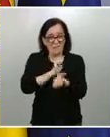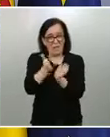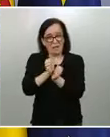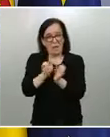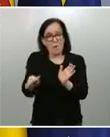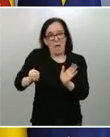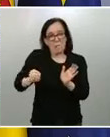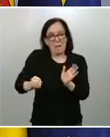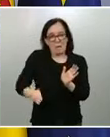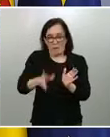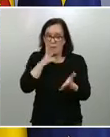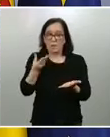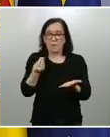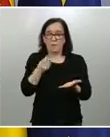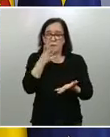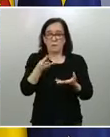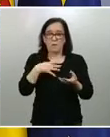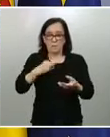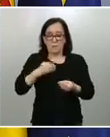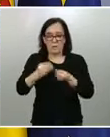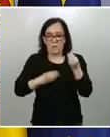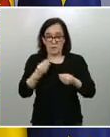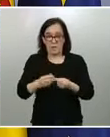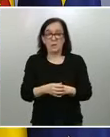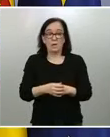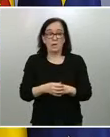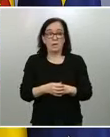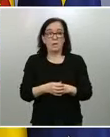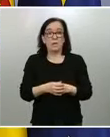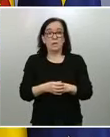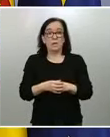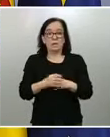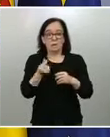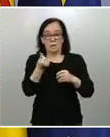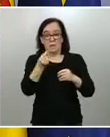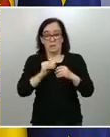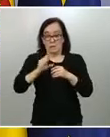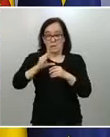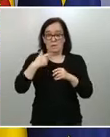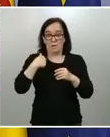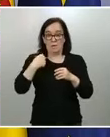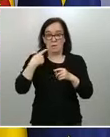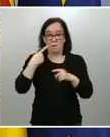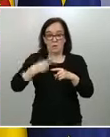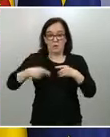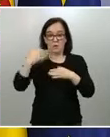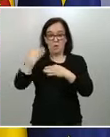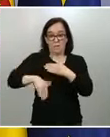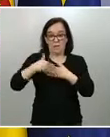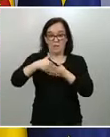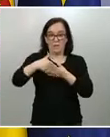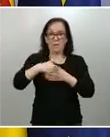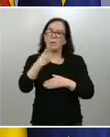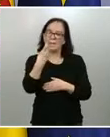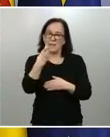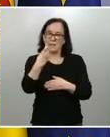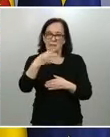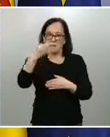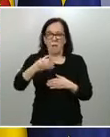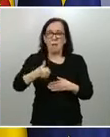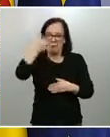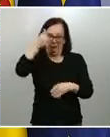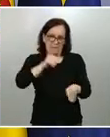que en este momento podrán afrontar la liquidez pero en un corto plazo seguramente van a necesitar de más ayudas también